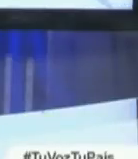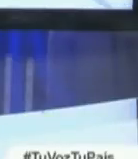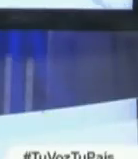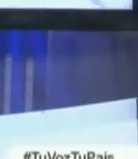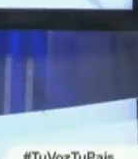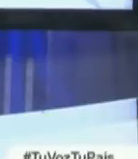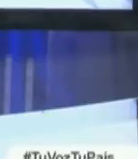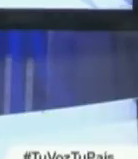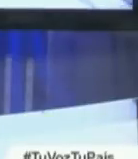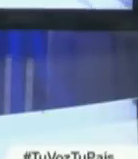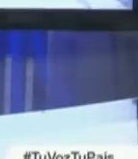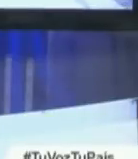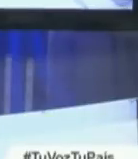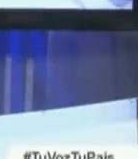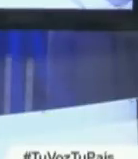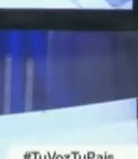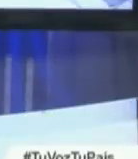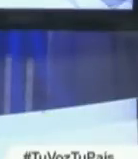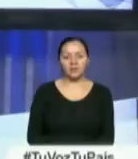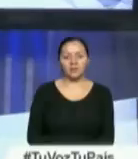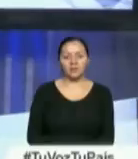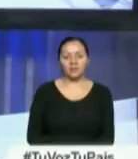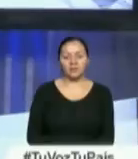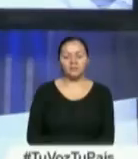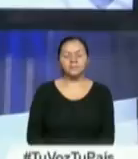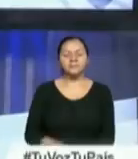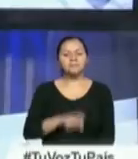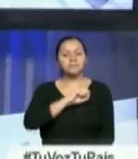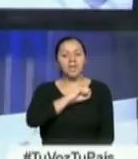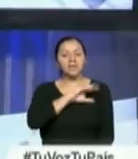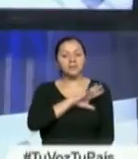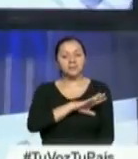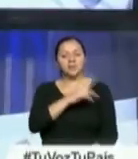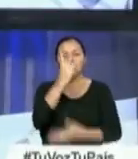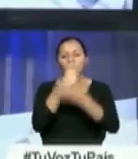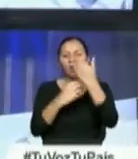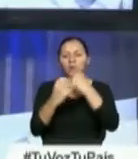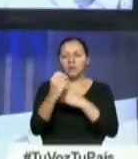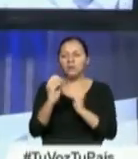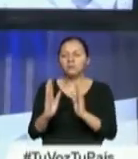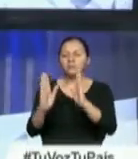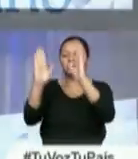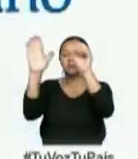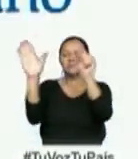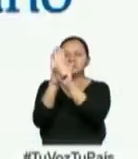El incendio en un hotel de la ciudad más poblada de Pakistán deja varias víctimas mortales.